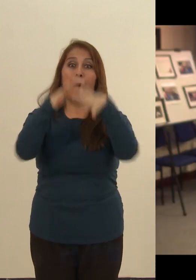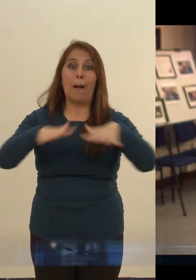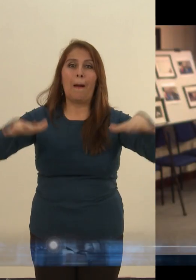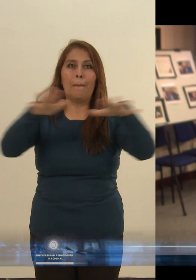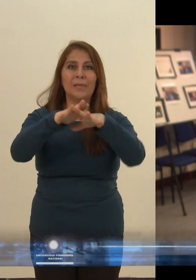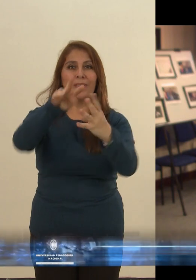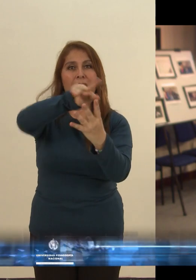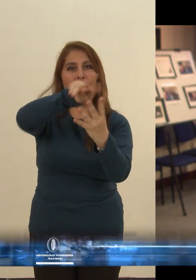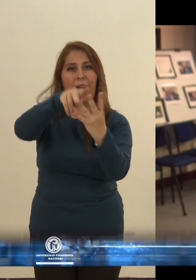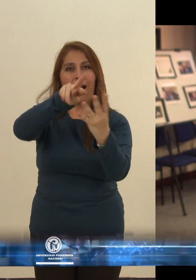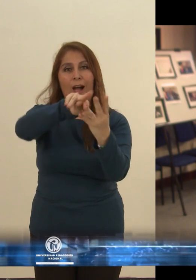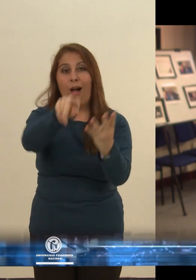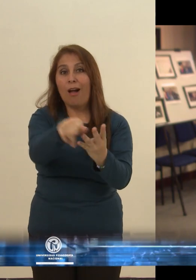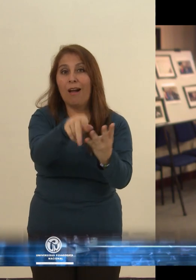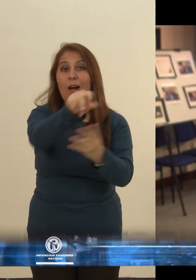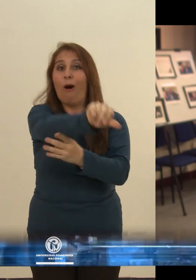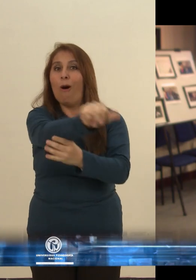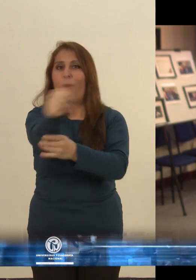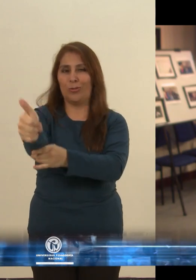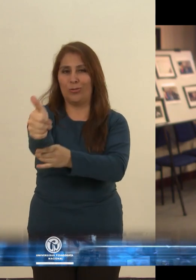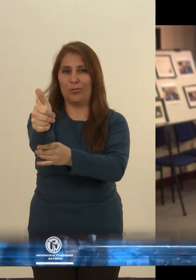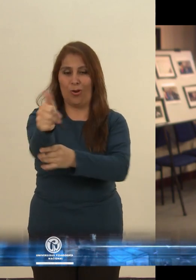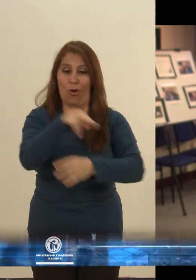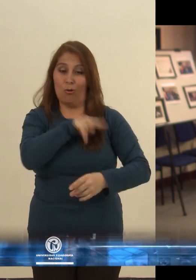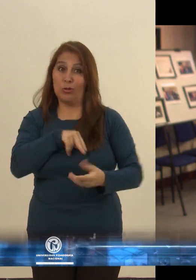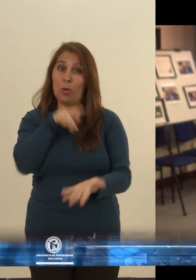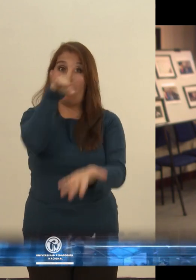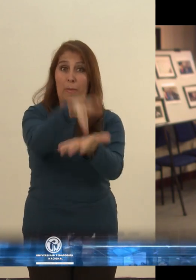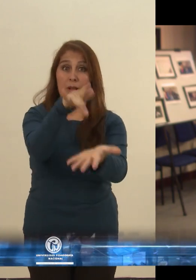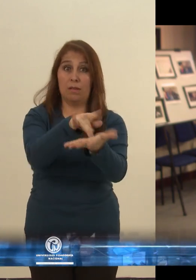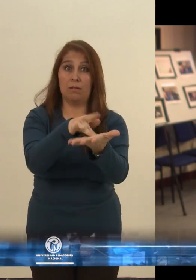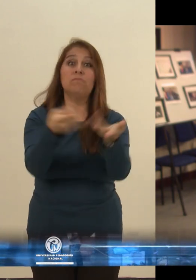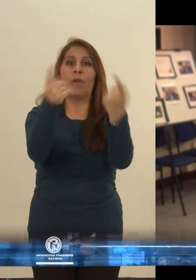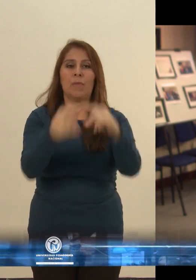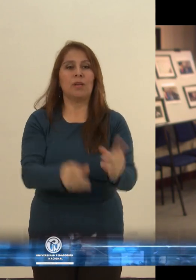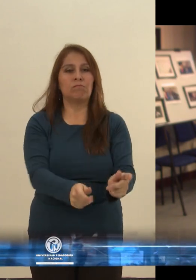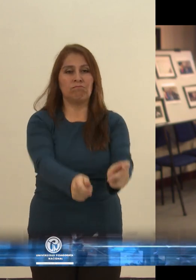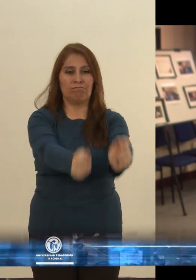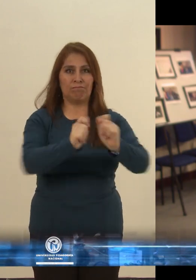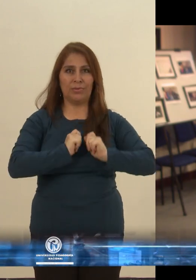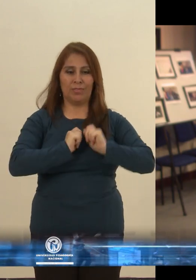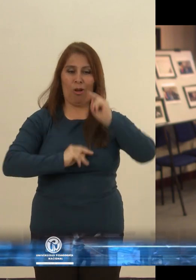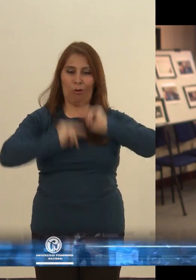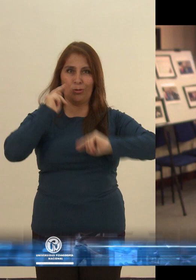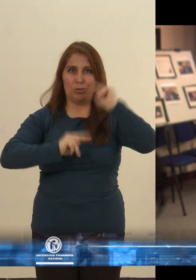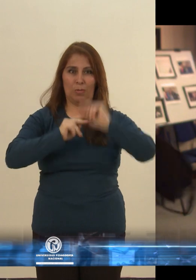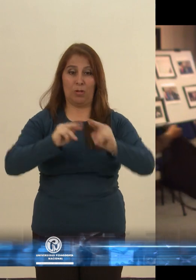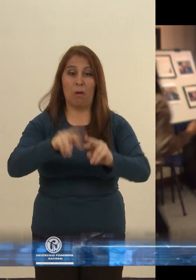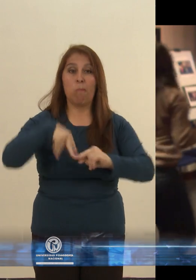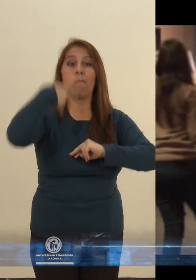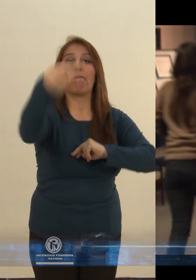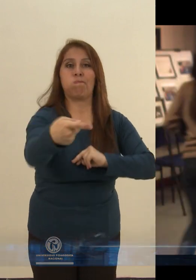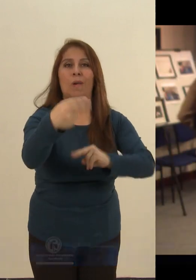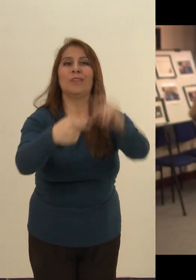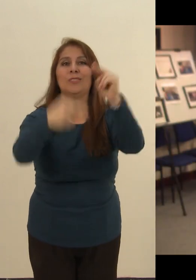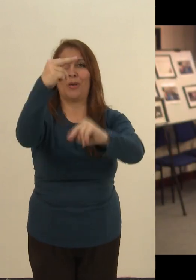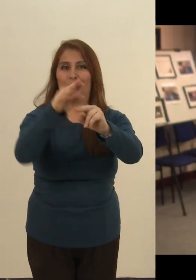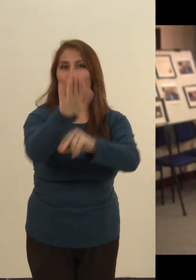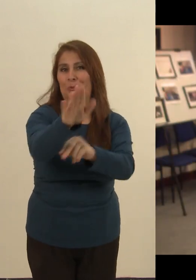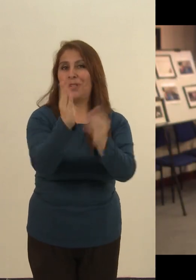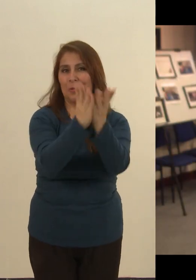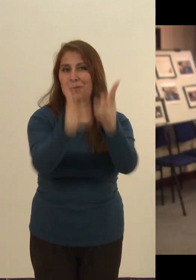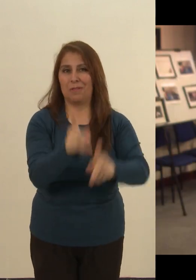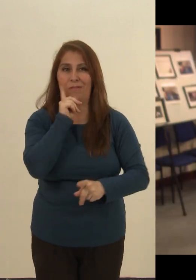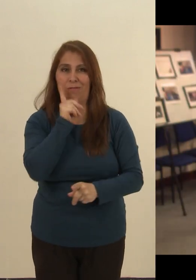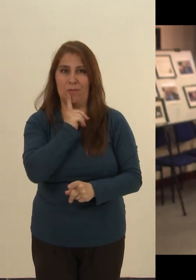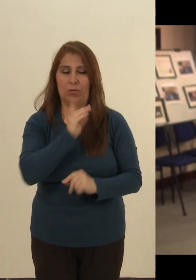dijimos, no, creemos un espacio alternativo. Y en ese espacio alternativo nosotros nos construimos, porque también estamos construyendo con ellos. En los temas